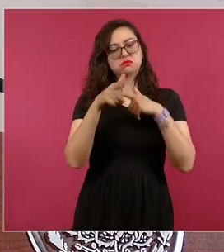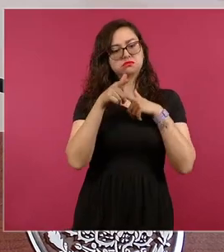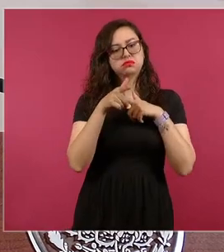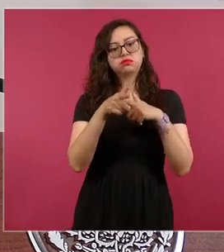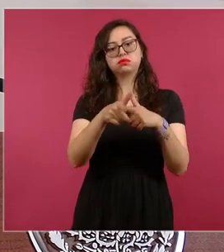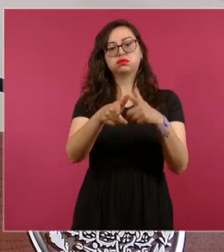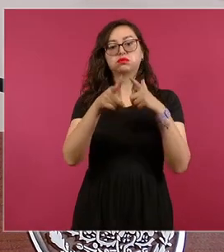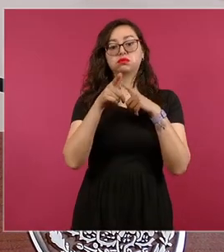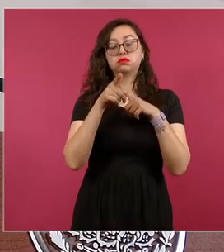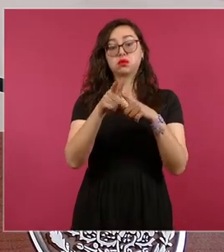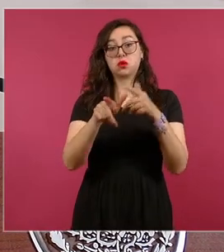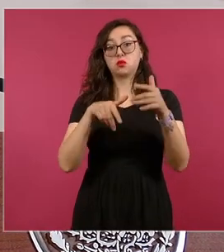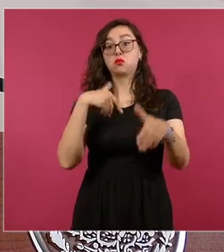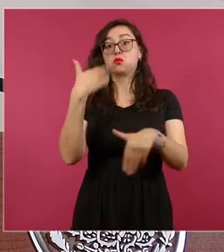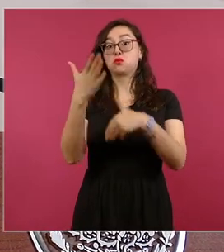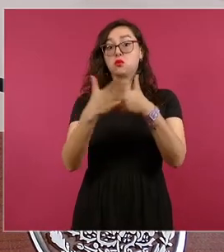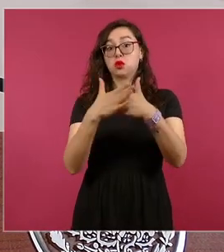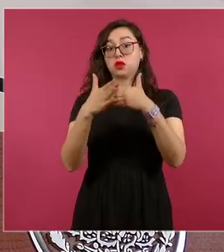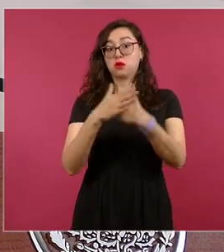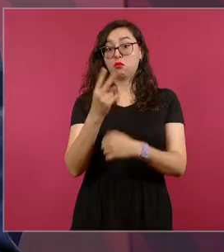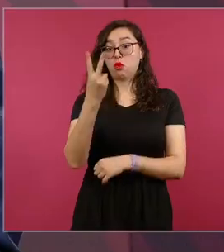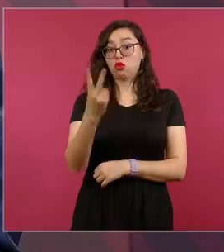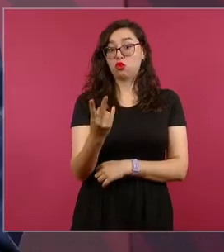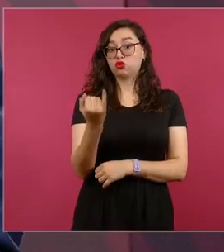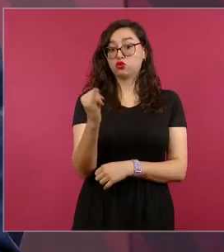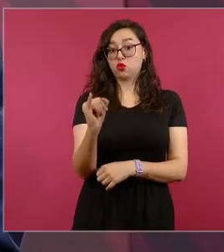los que libremente decidan,